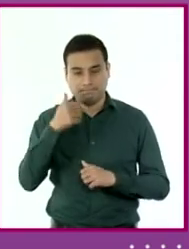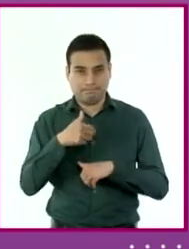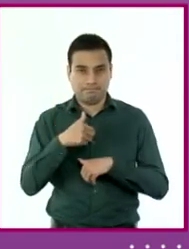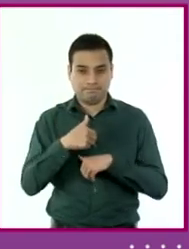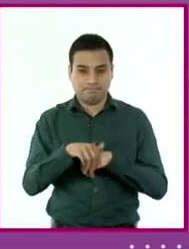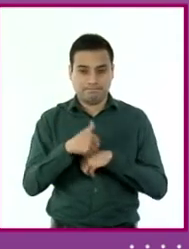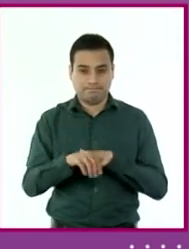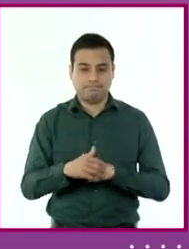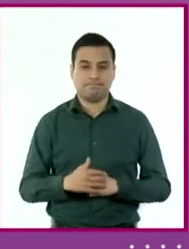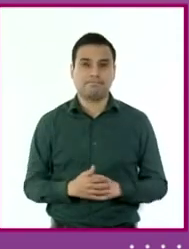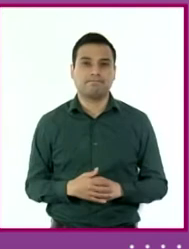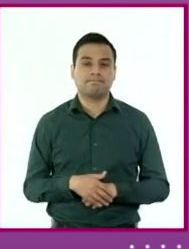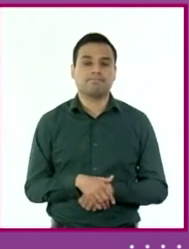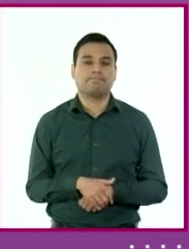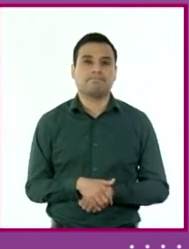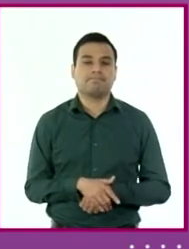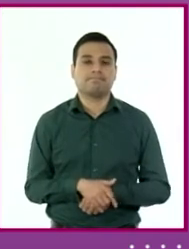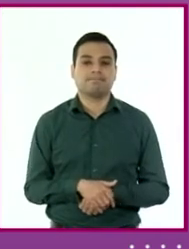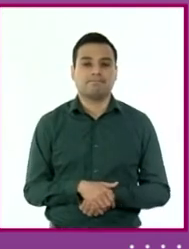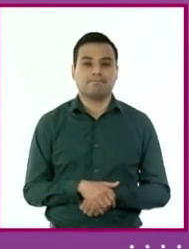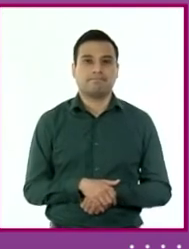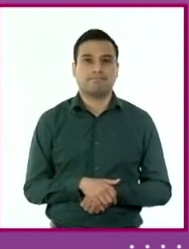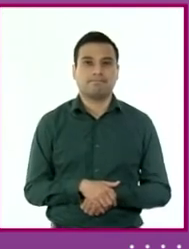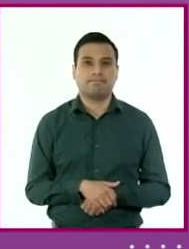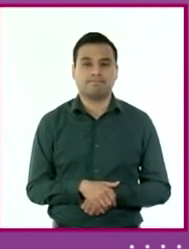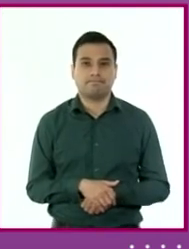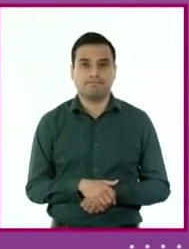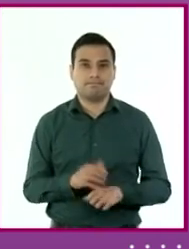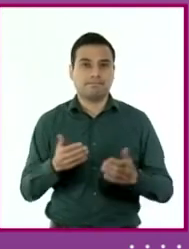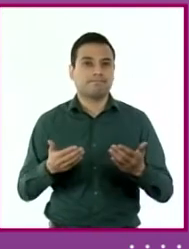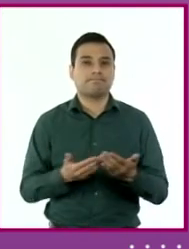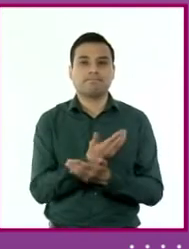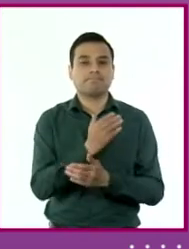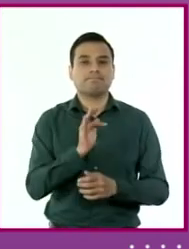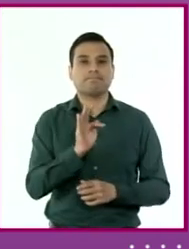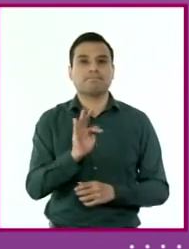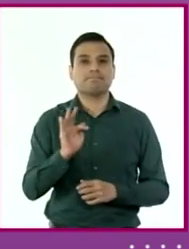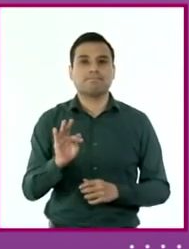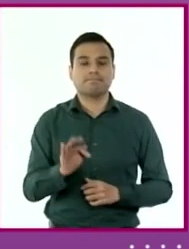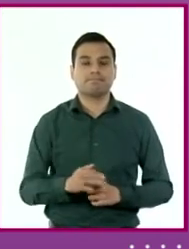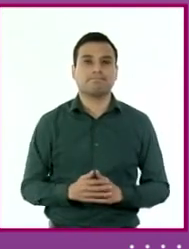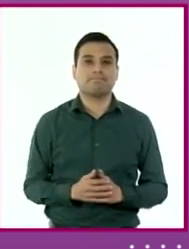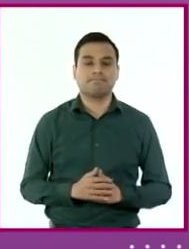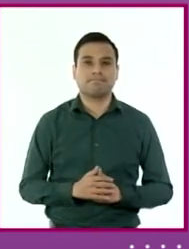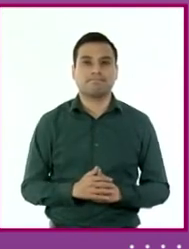Telephone number. Mm-hmm. And date of birth.